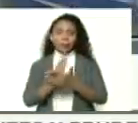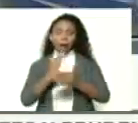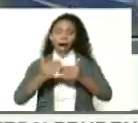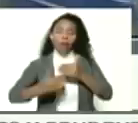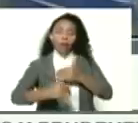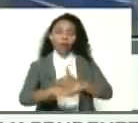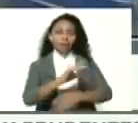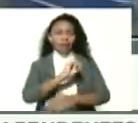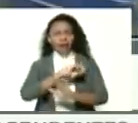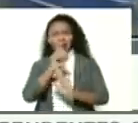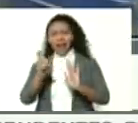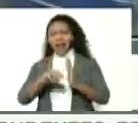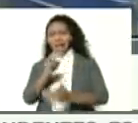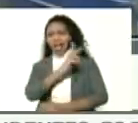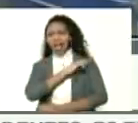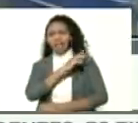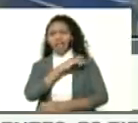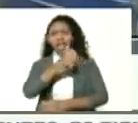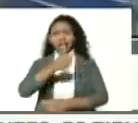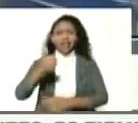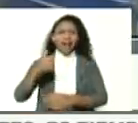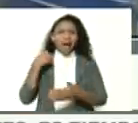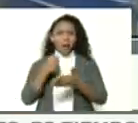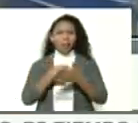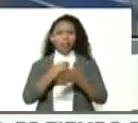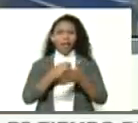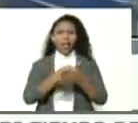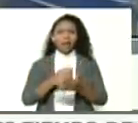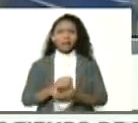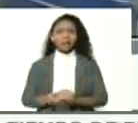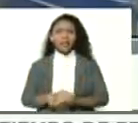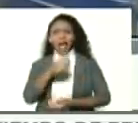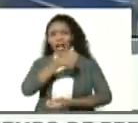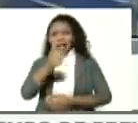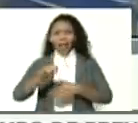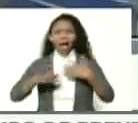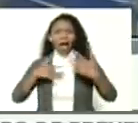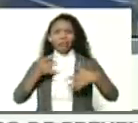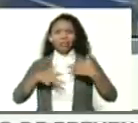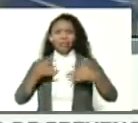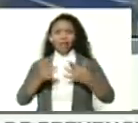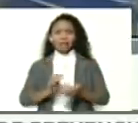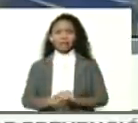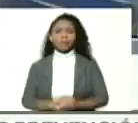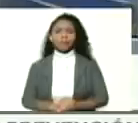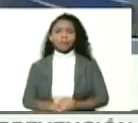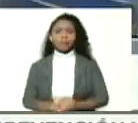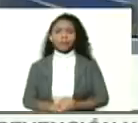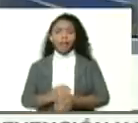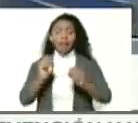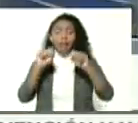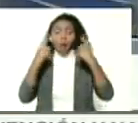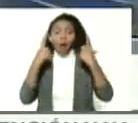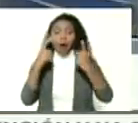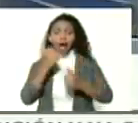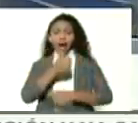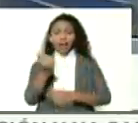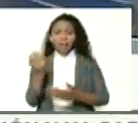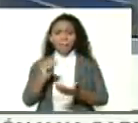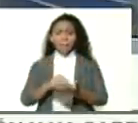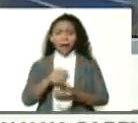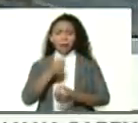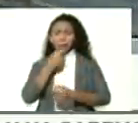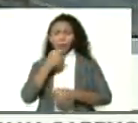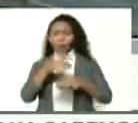mi general en jefe, en cada batalla, en cada actividad. La Guaira cada vez está más